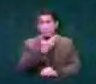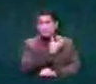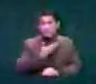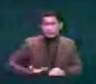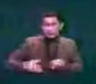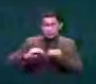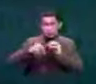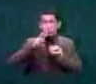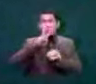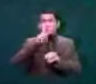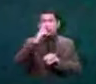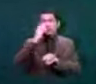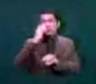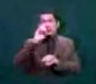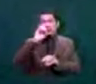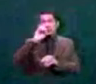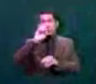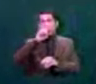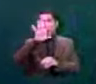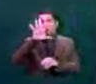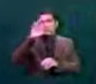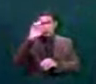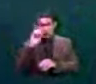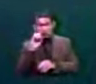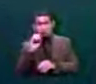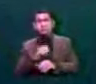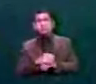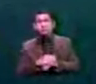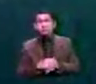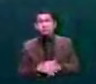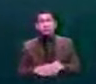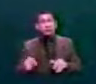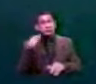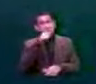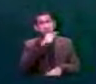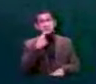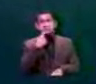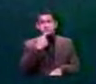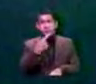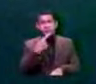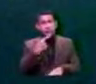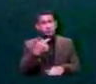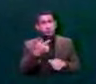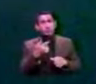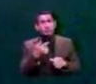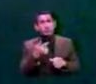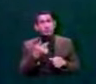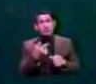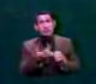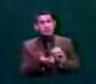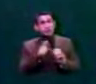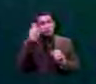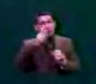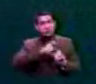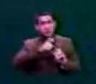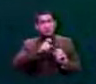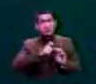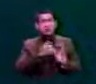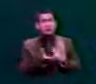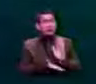declaratoria se fundamenta en la situación fáctica que resalta el incremento de hostilidades y la necesidad de